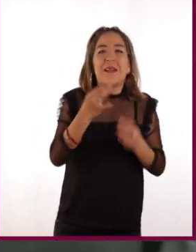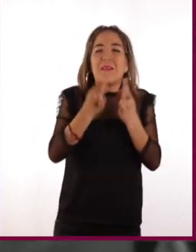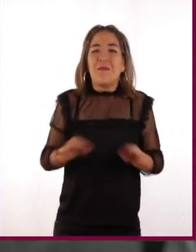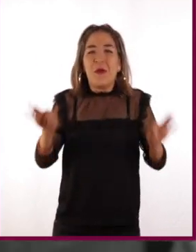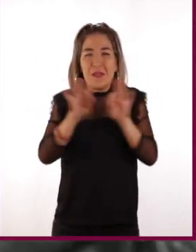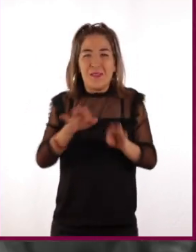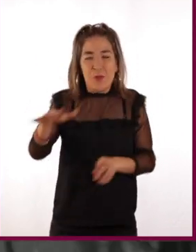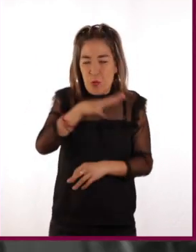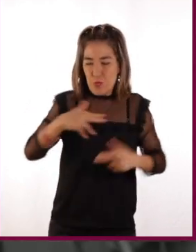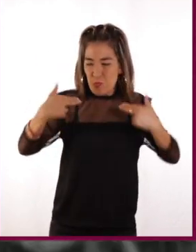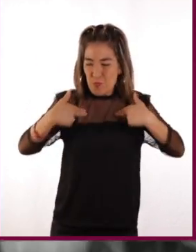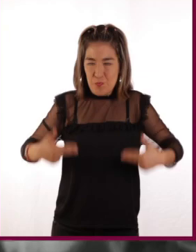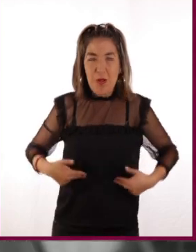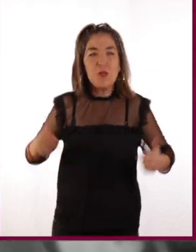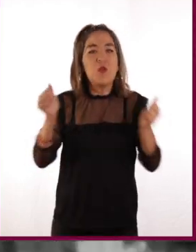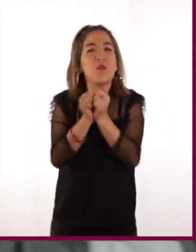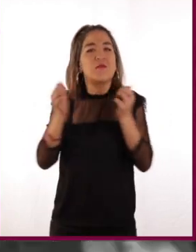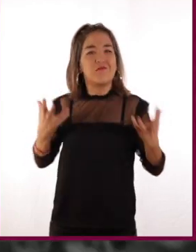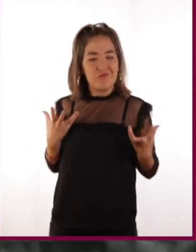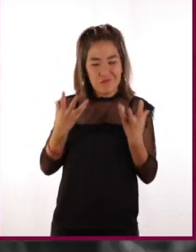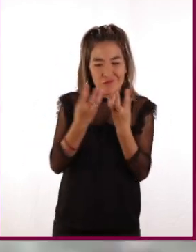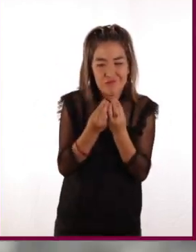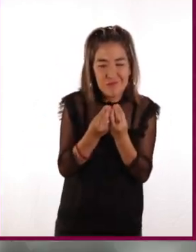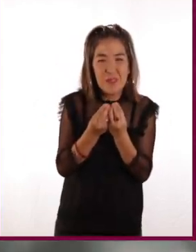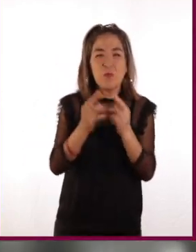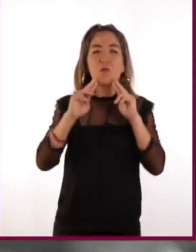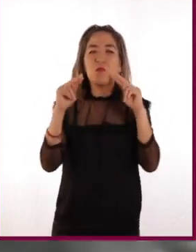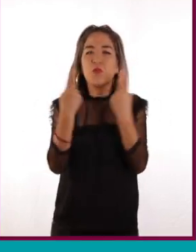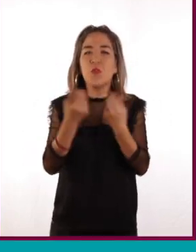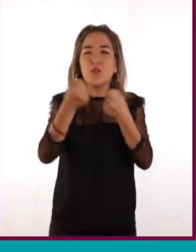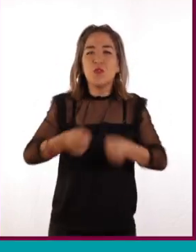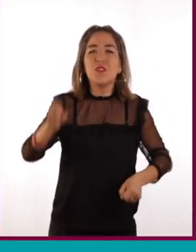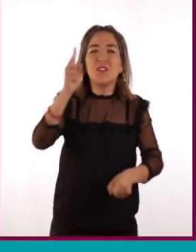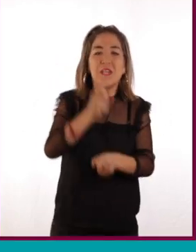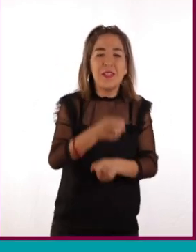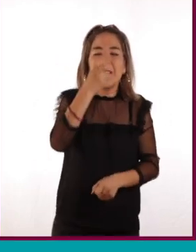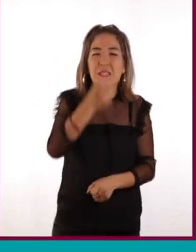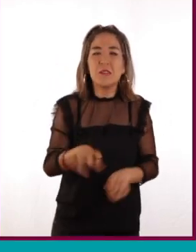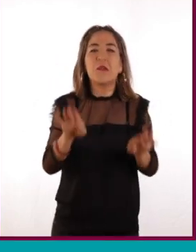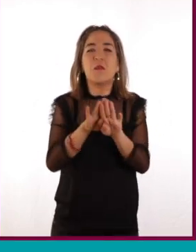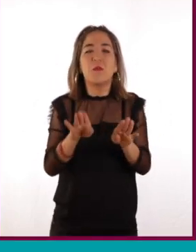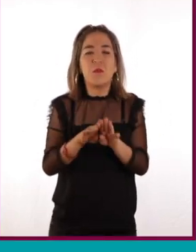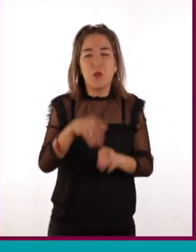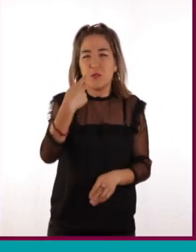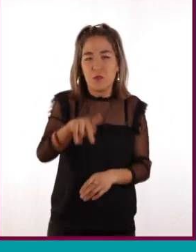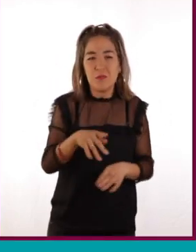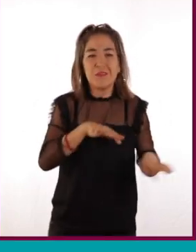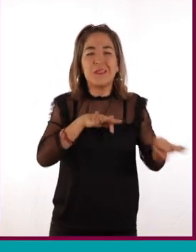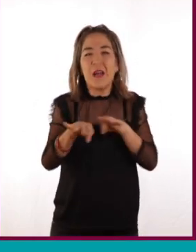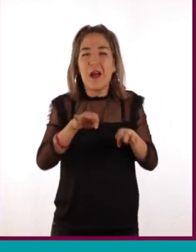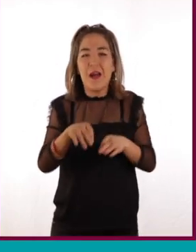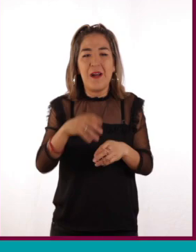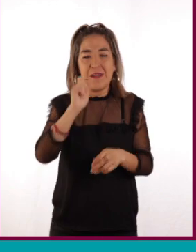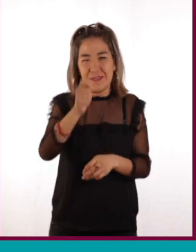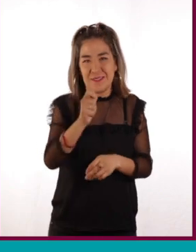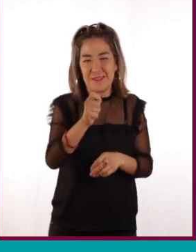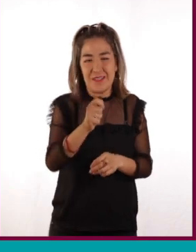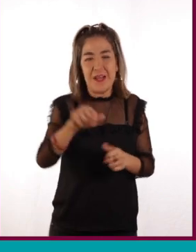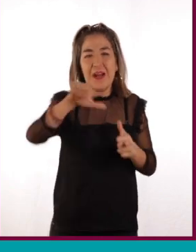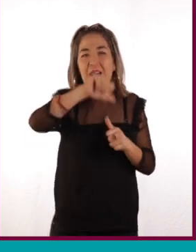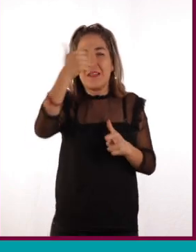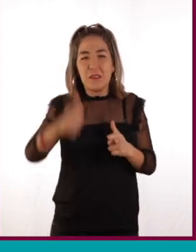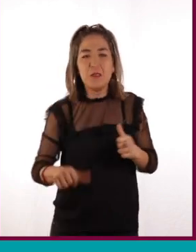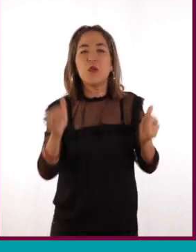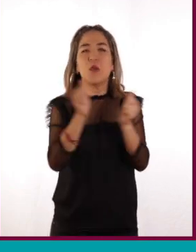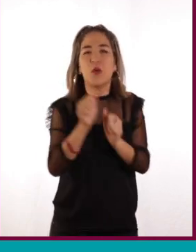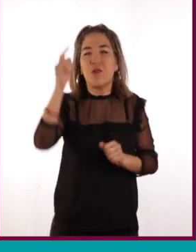hace humanos y también de lo que nos une en sociedad. Por esto la Bauhaus, más que ser una corriente artística, es